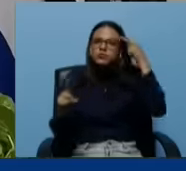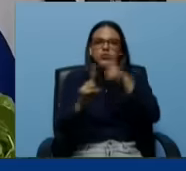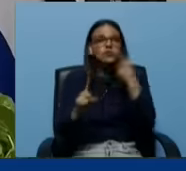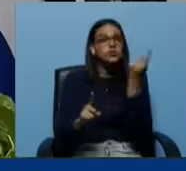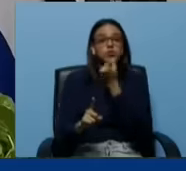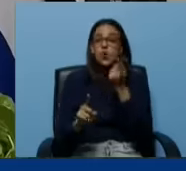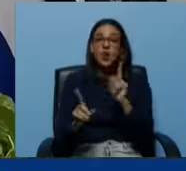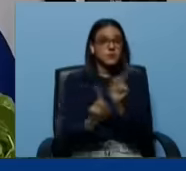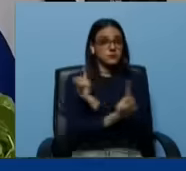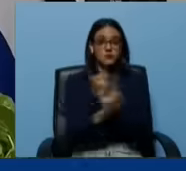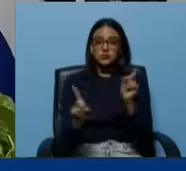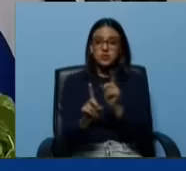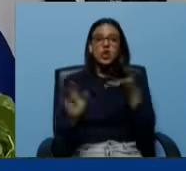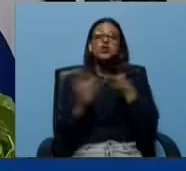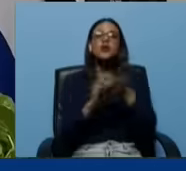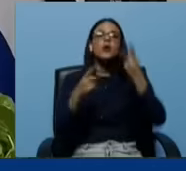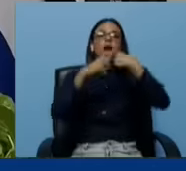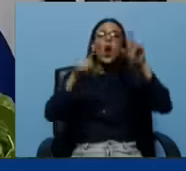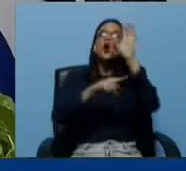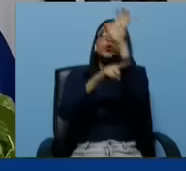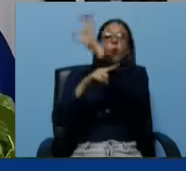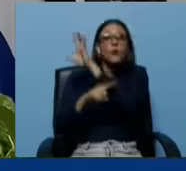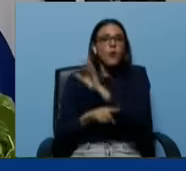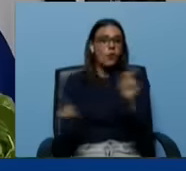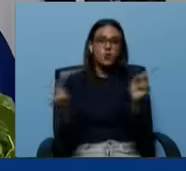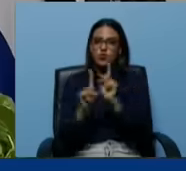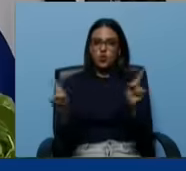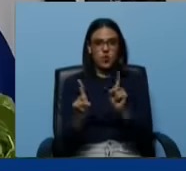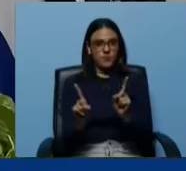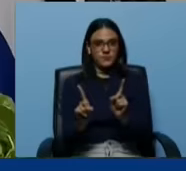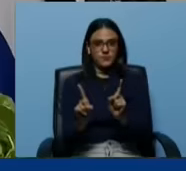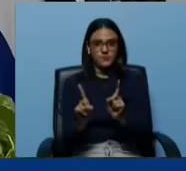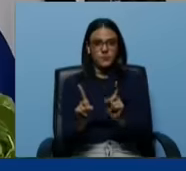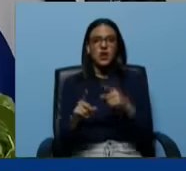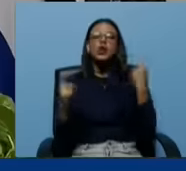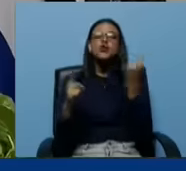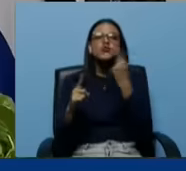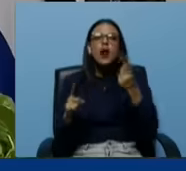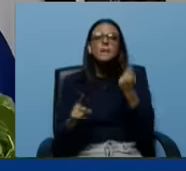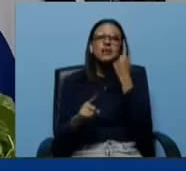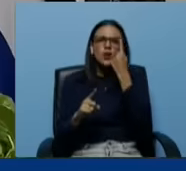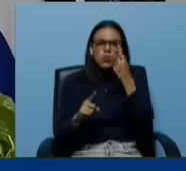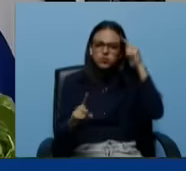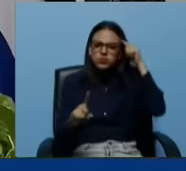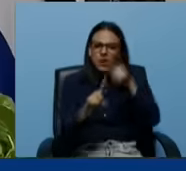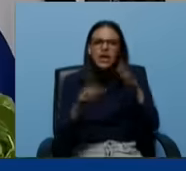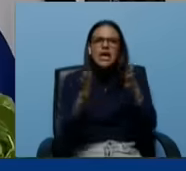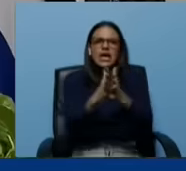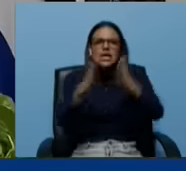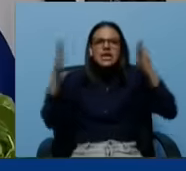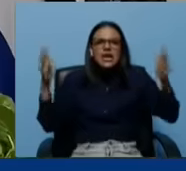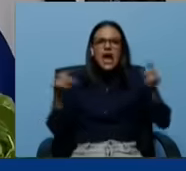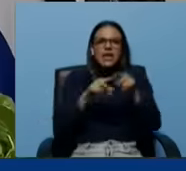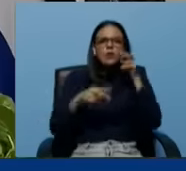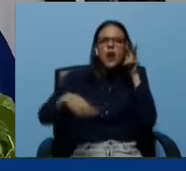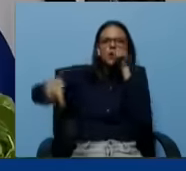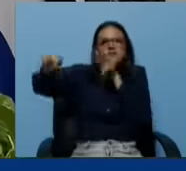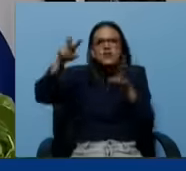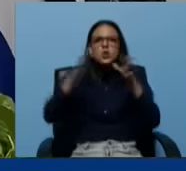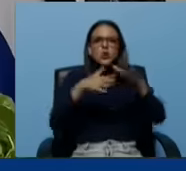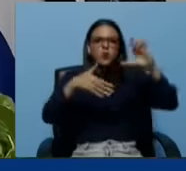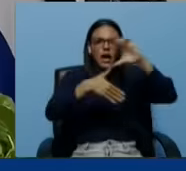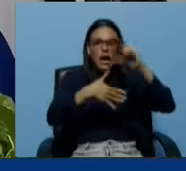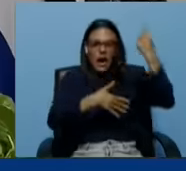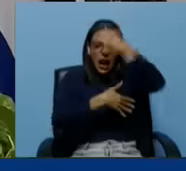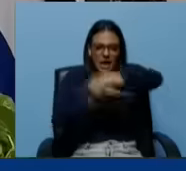en perjuicio de otros pueblos. Solo una amplia visión latinoamericanista